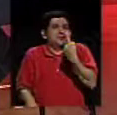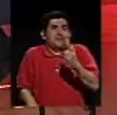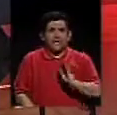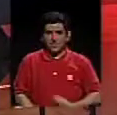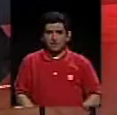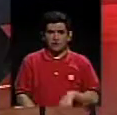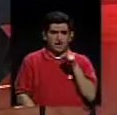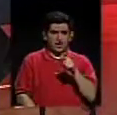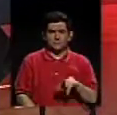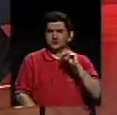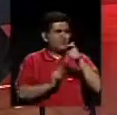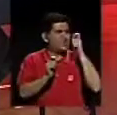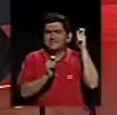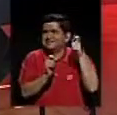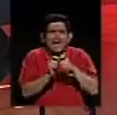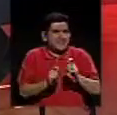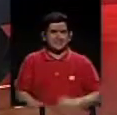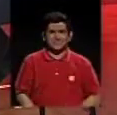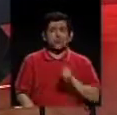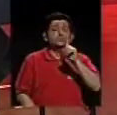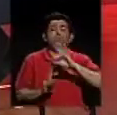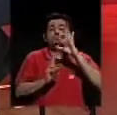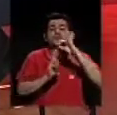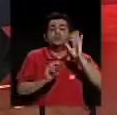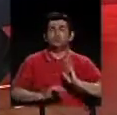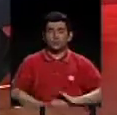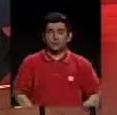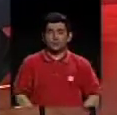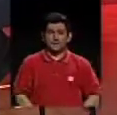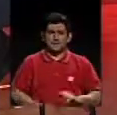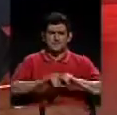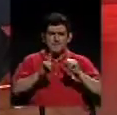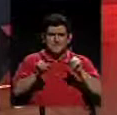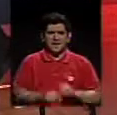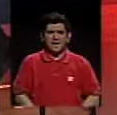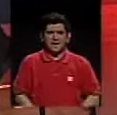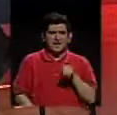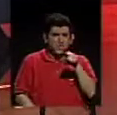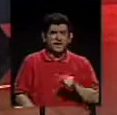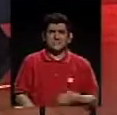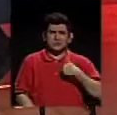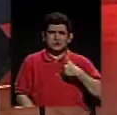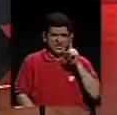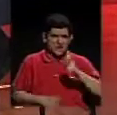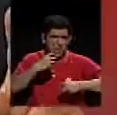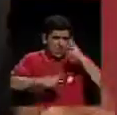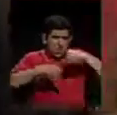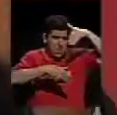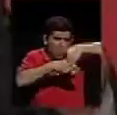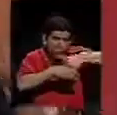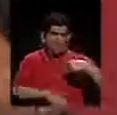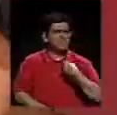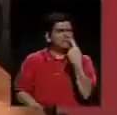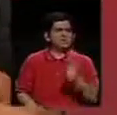porque es tan impreciso que esa es una posibilidad. Okay, pero eso es una posibilidad. Tiene una perversión, que es que cuando